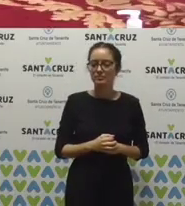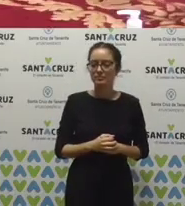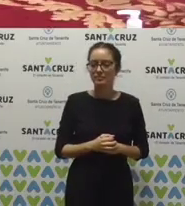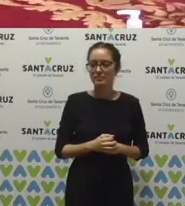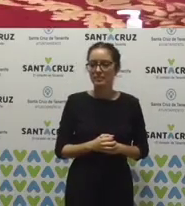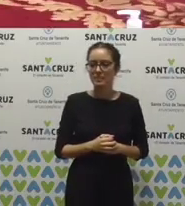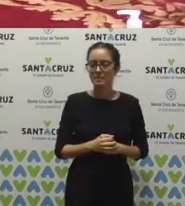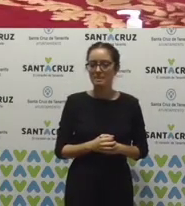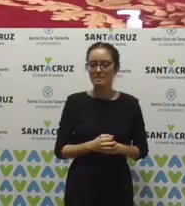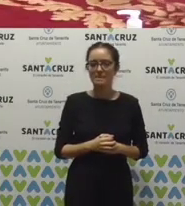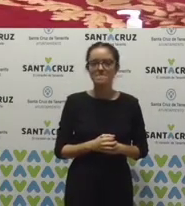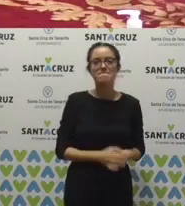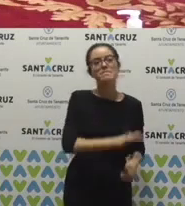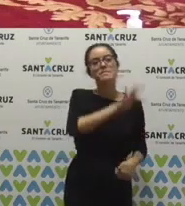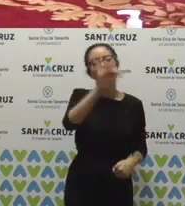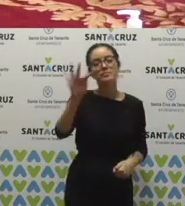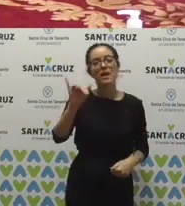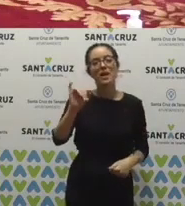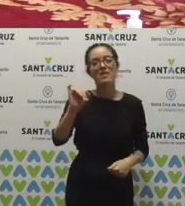loaiza